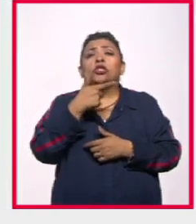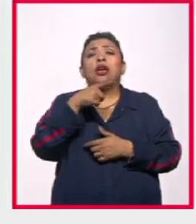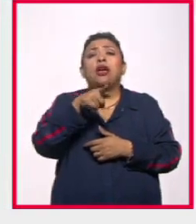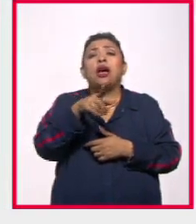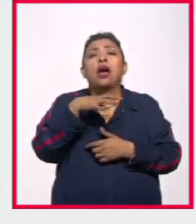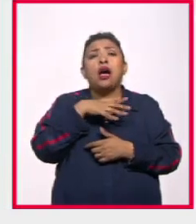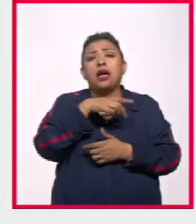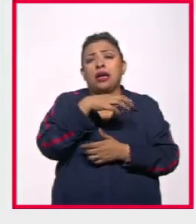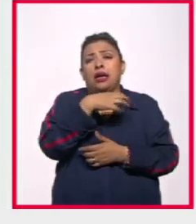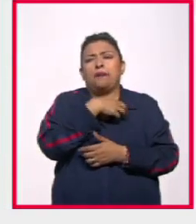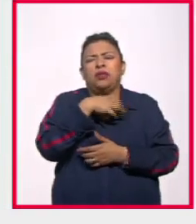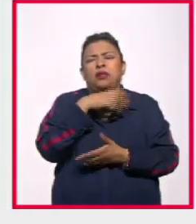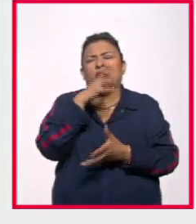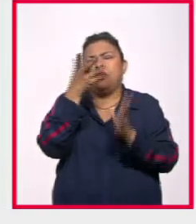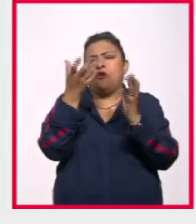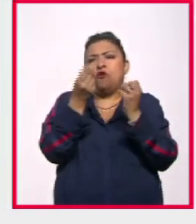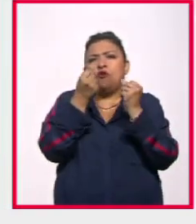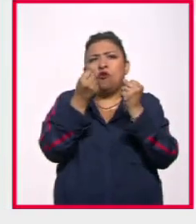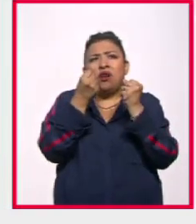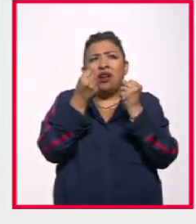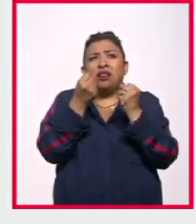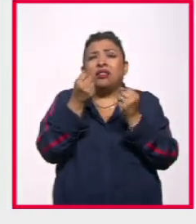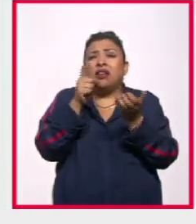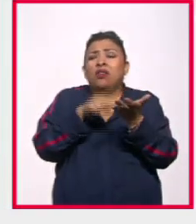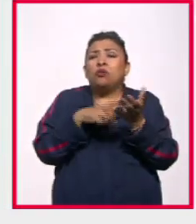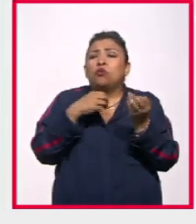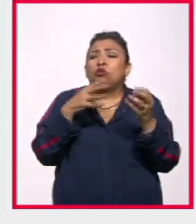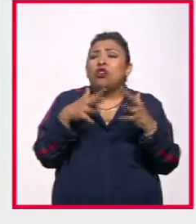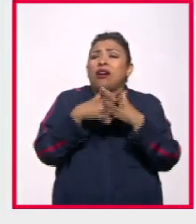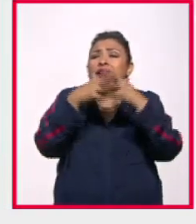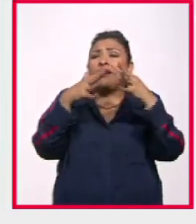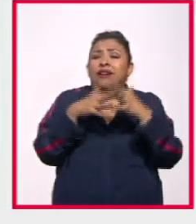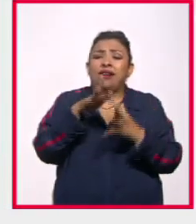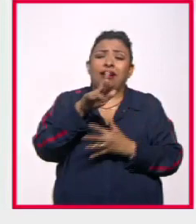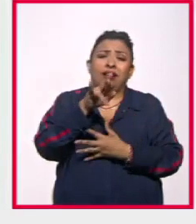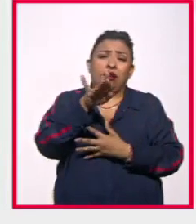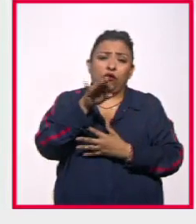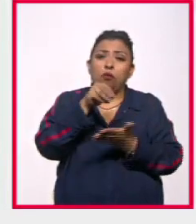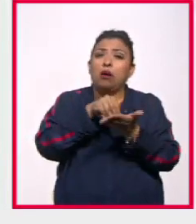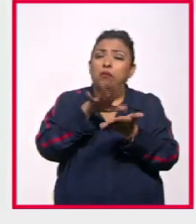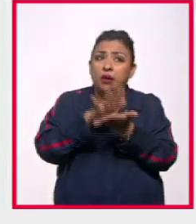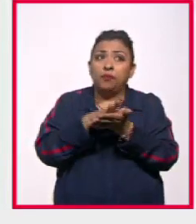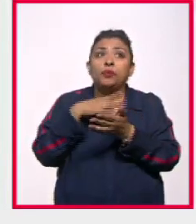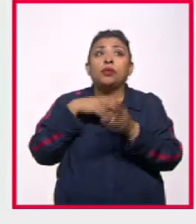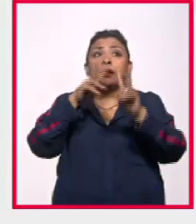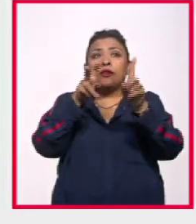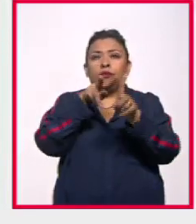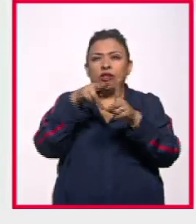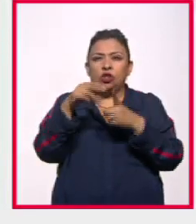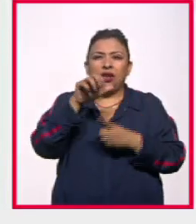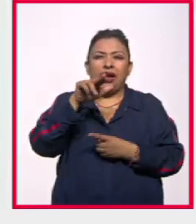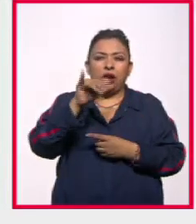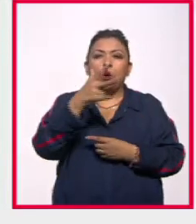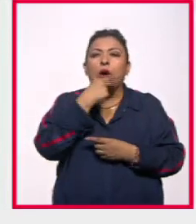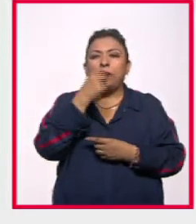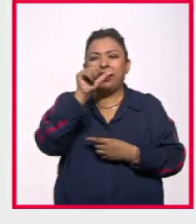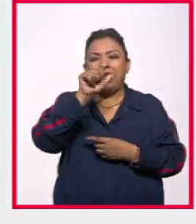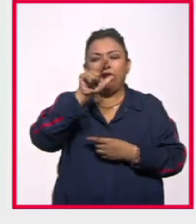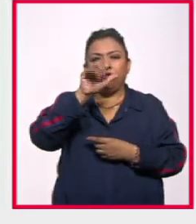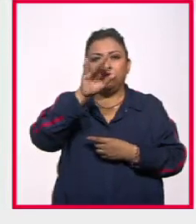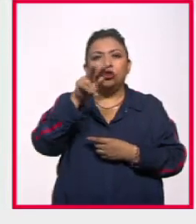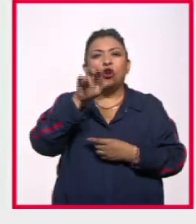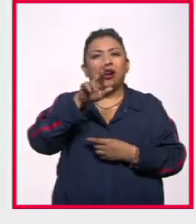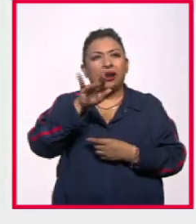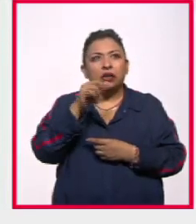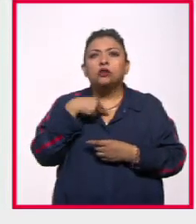de una capital turbulenta, erizada por las guerras de reforma. En Visión de Anáhuac, Alfonso Reyes sigue mirando la